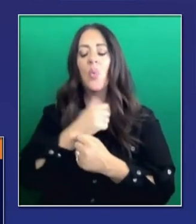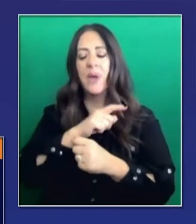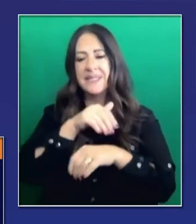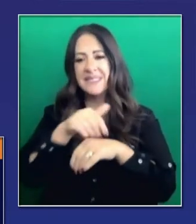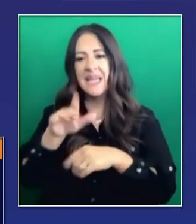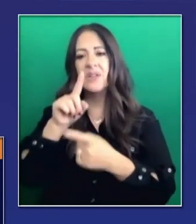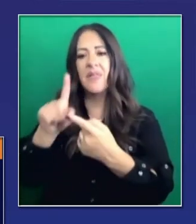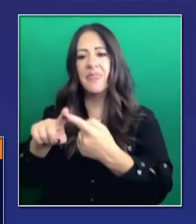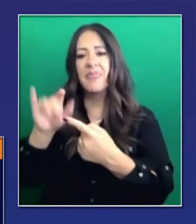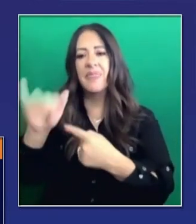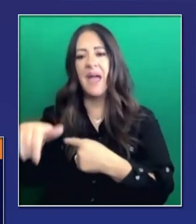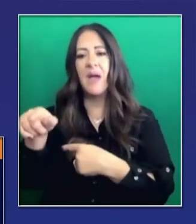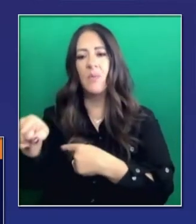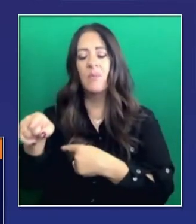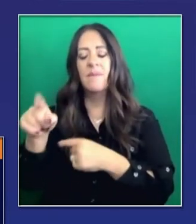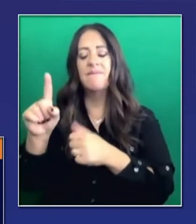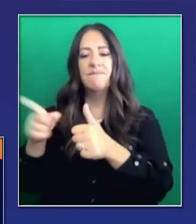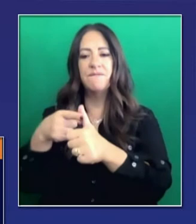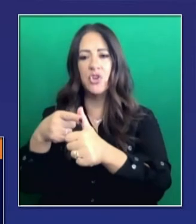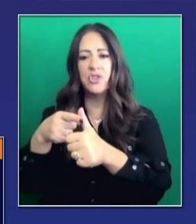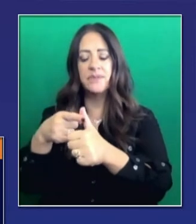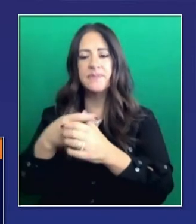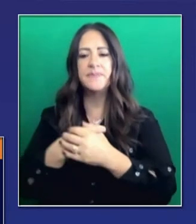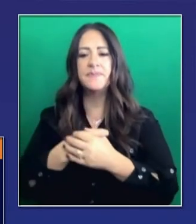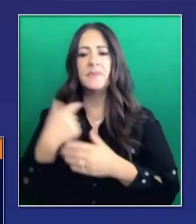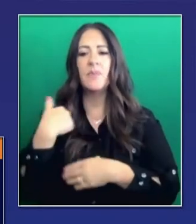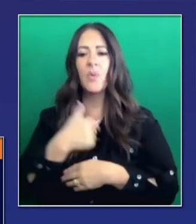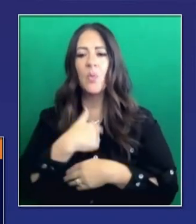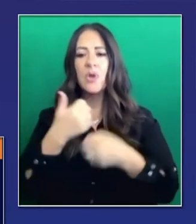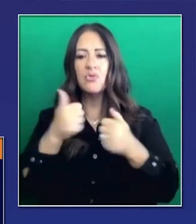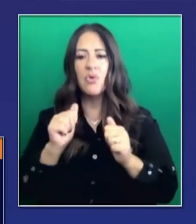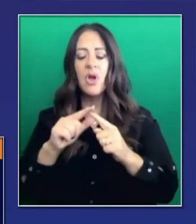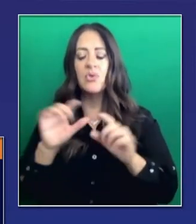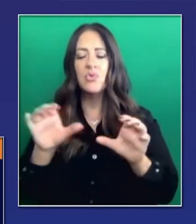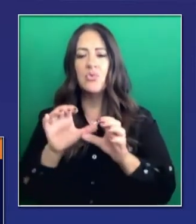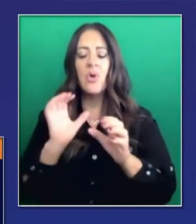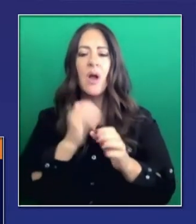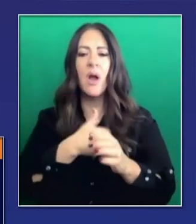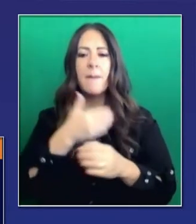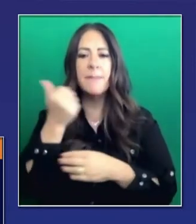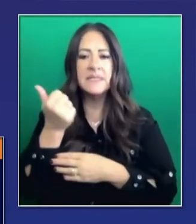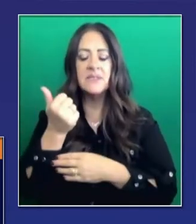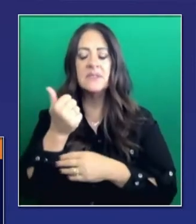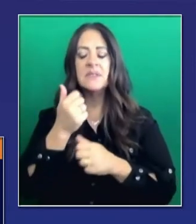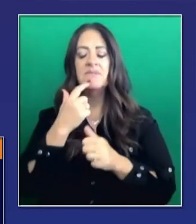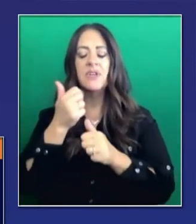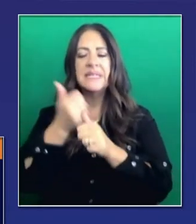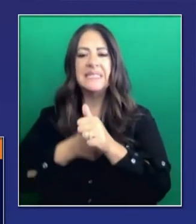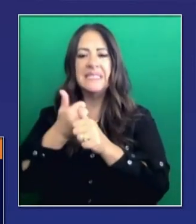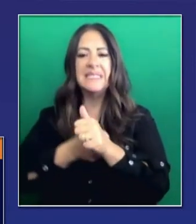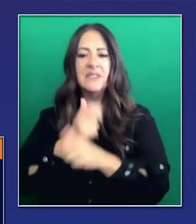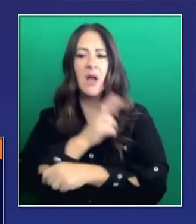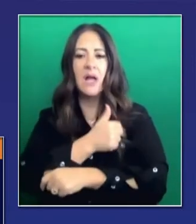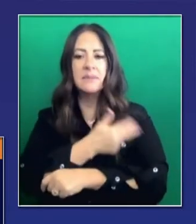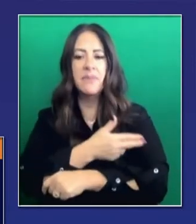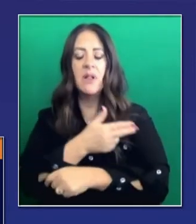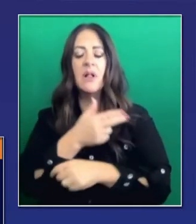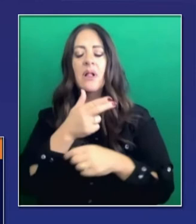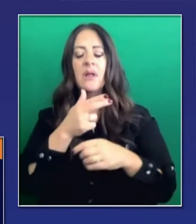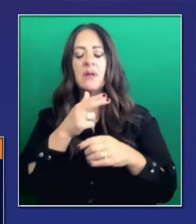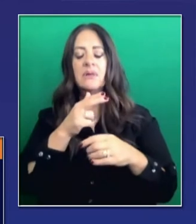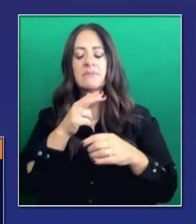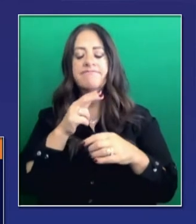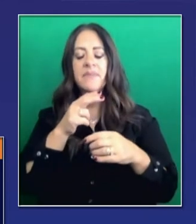como de mayor necesidad. Así que hacemos lo mejor posible de suplementar mediante personal del estado,